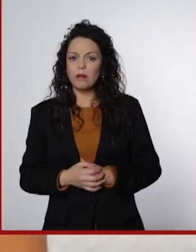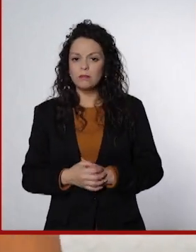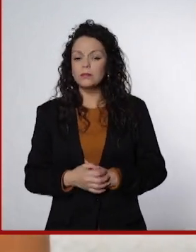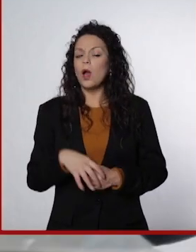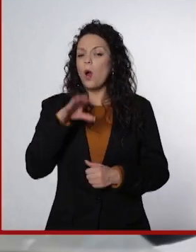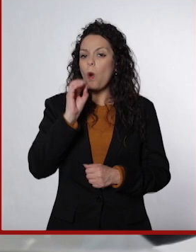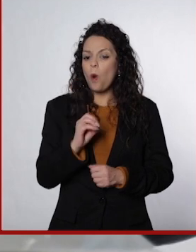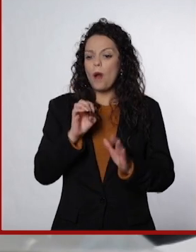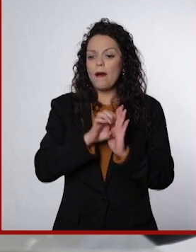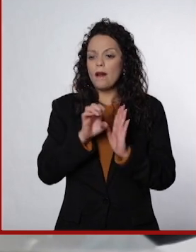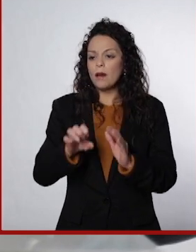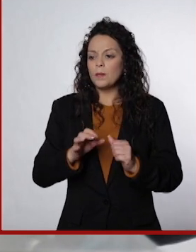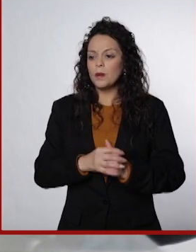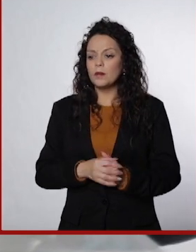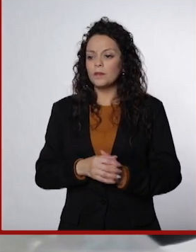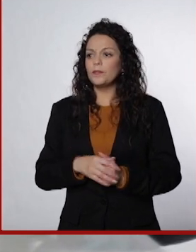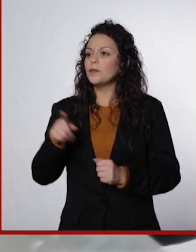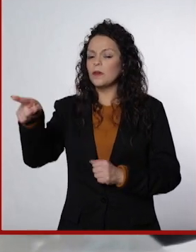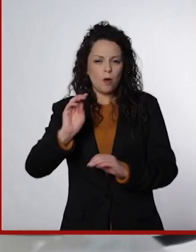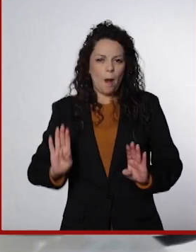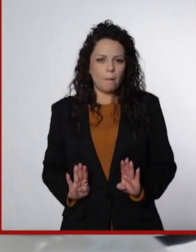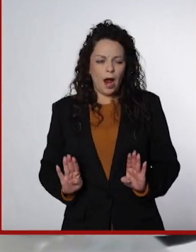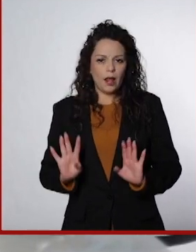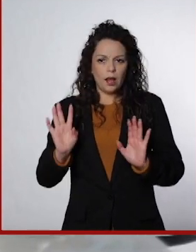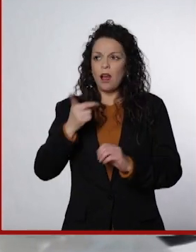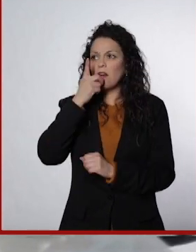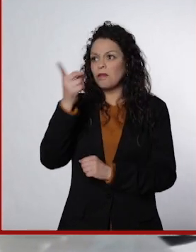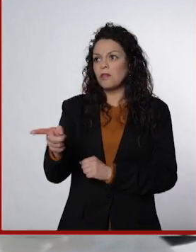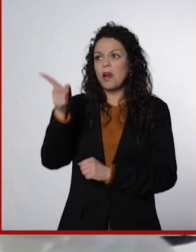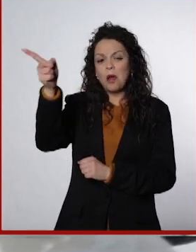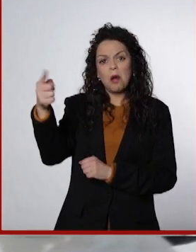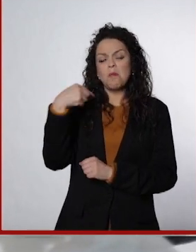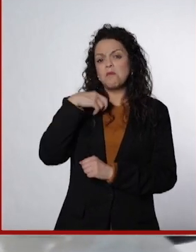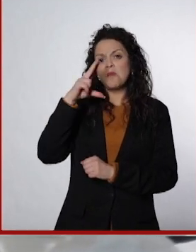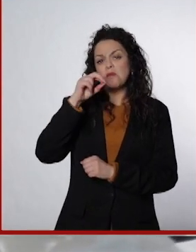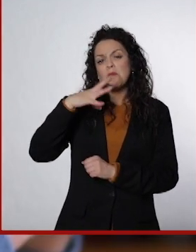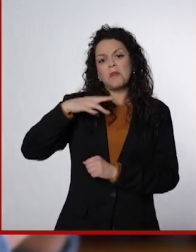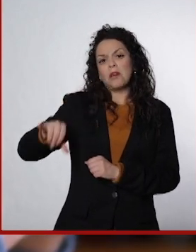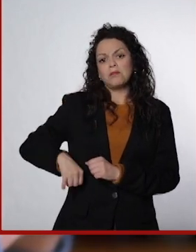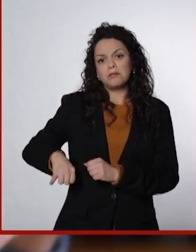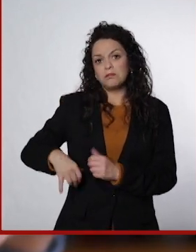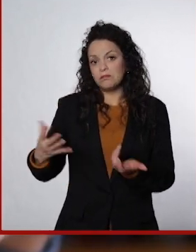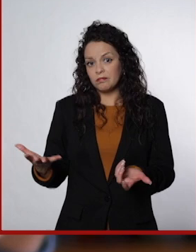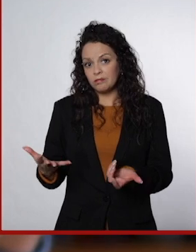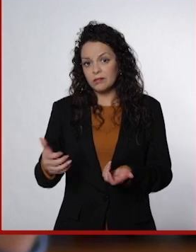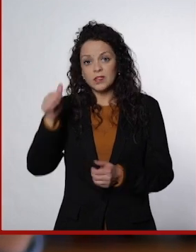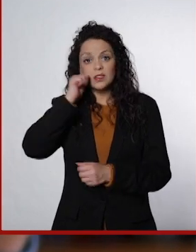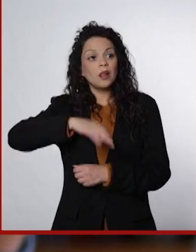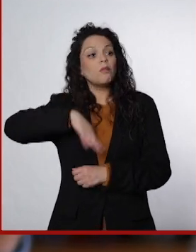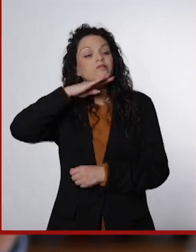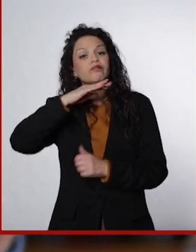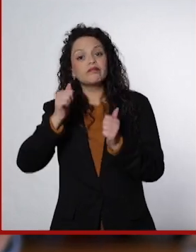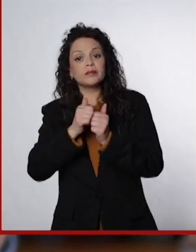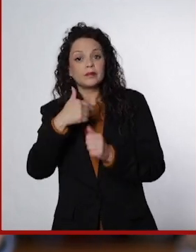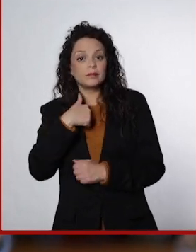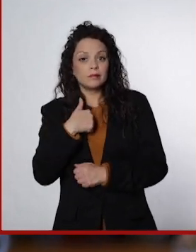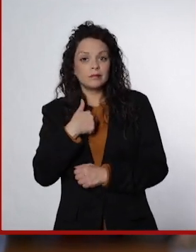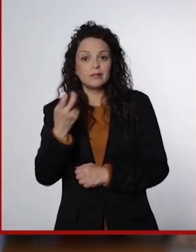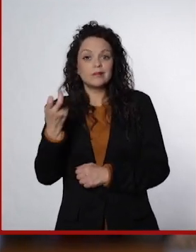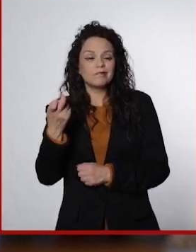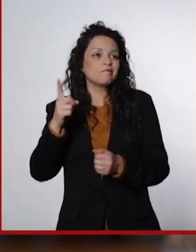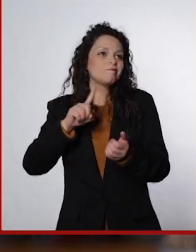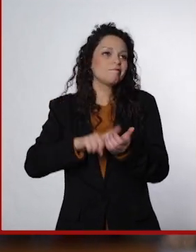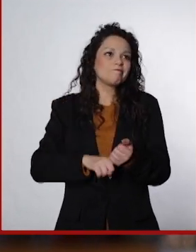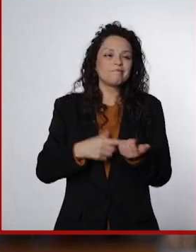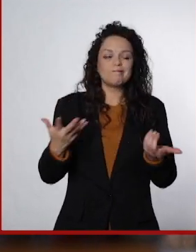decir a tu pareja como, es que no me entiendes, o estas expresiones que son muy ambiguas. Realmente, y justo